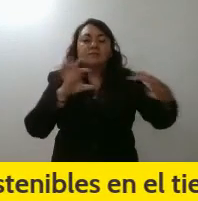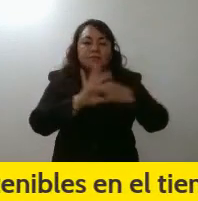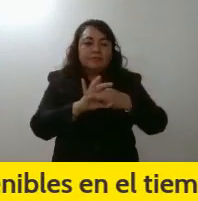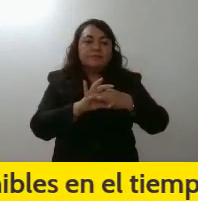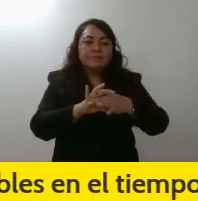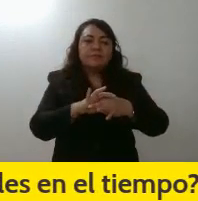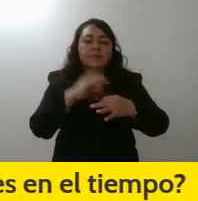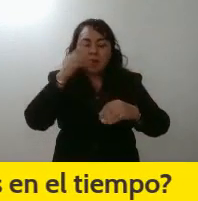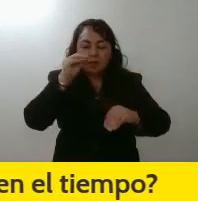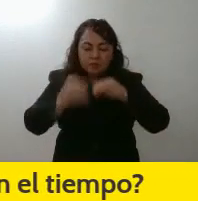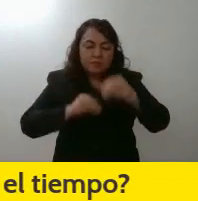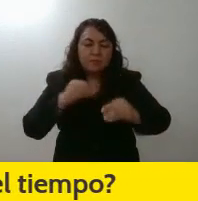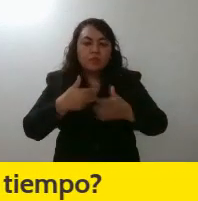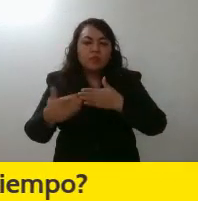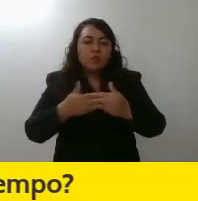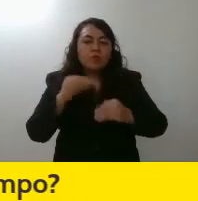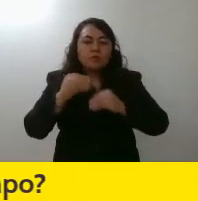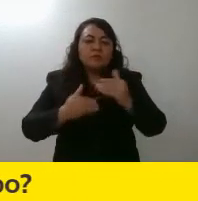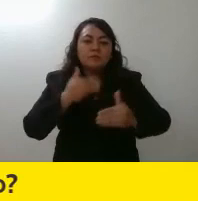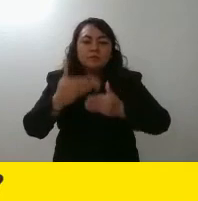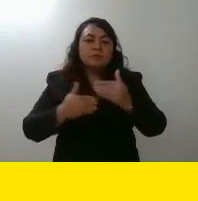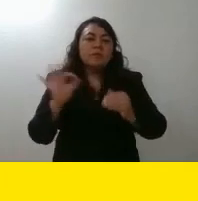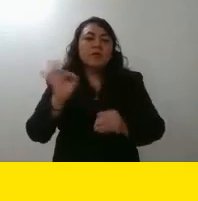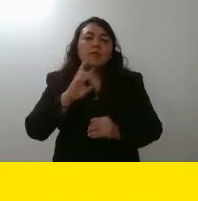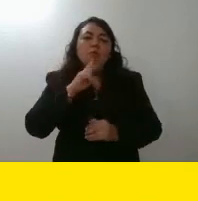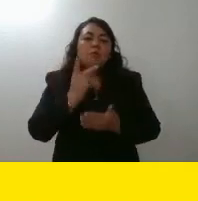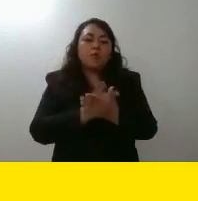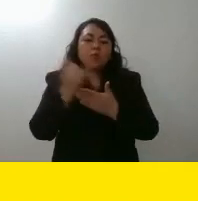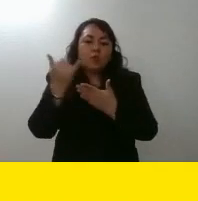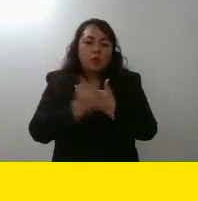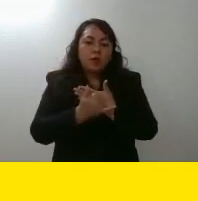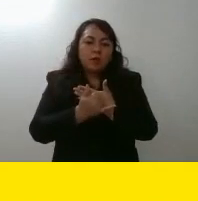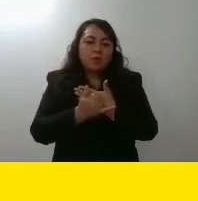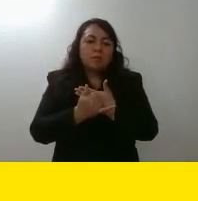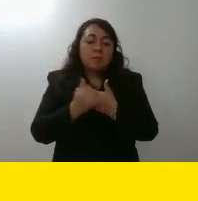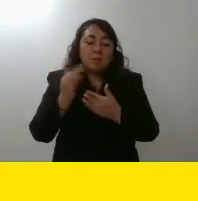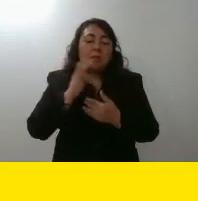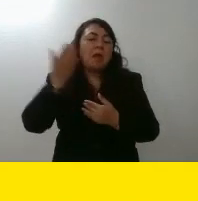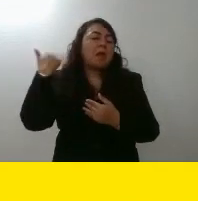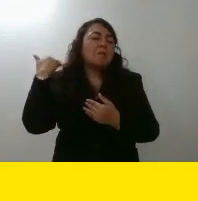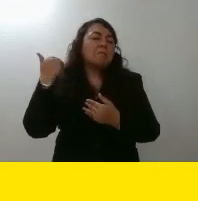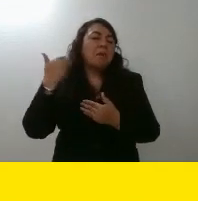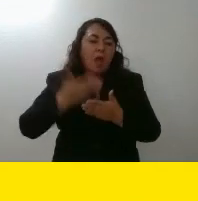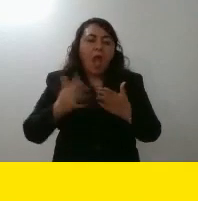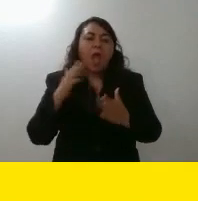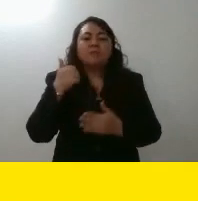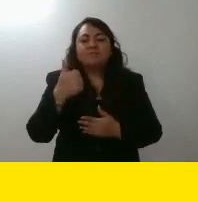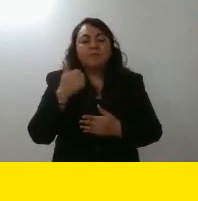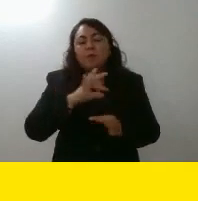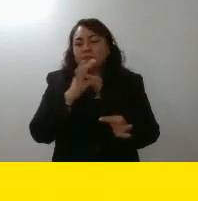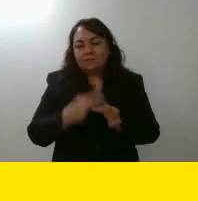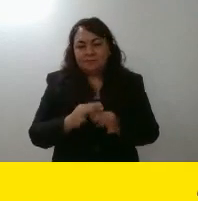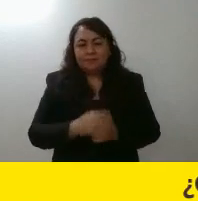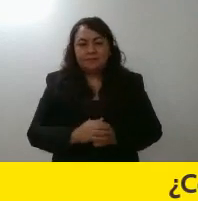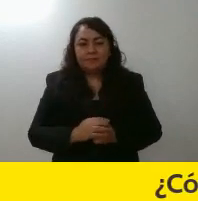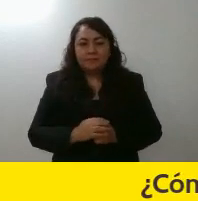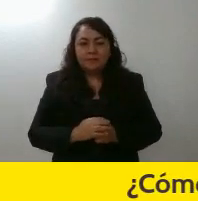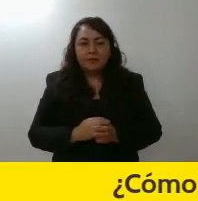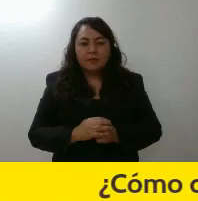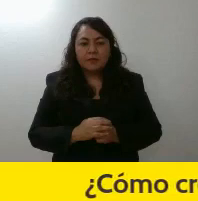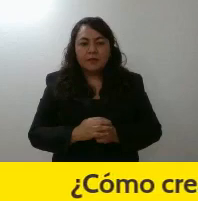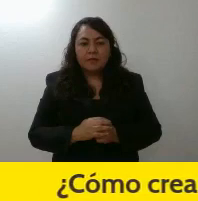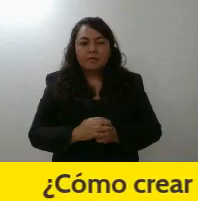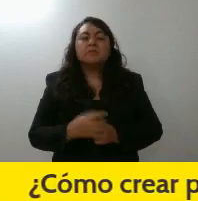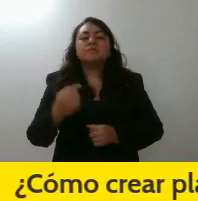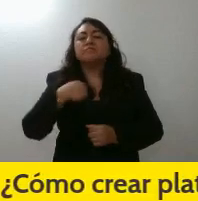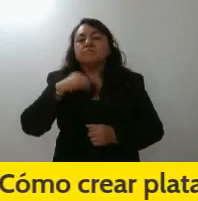mantener la base de datos actualizada, probablemente el proyecto no sería tan bueno como es ahora. Así que eso nomás. Sí,